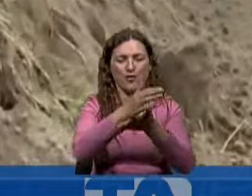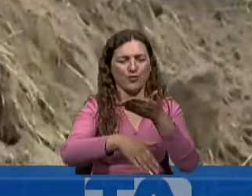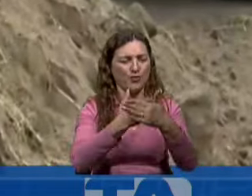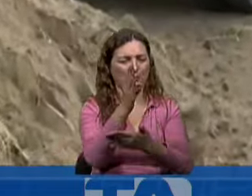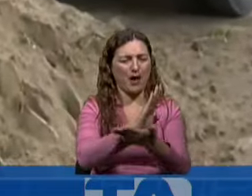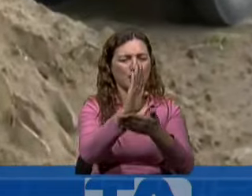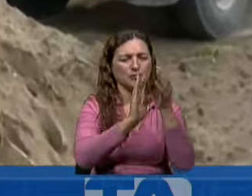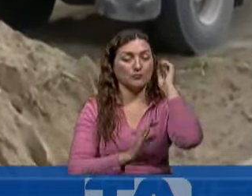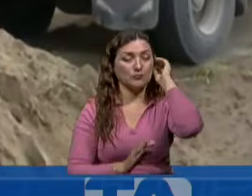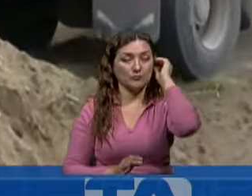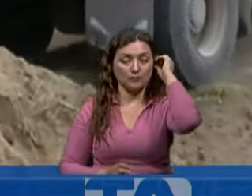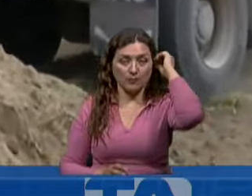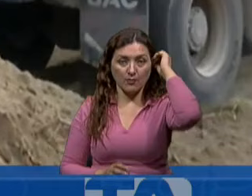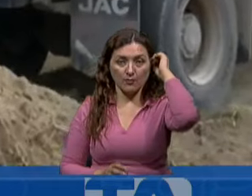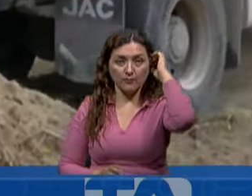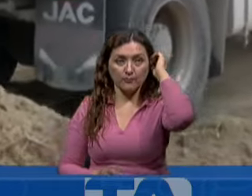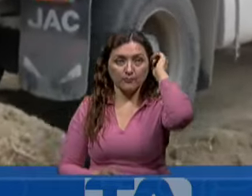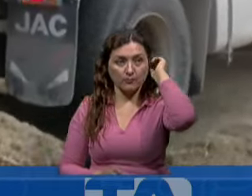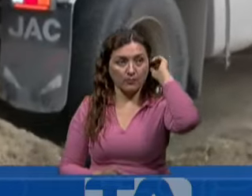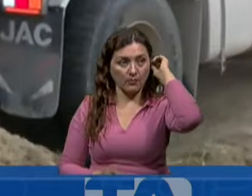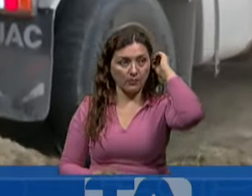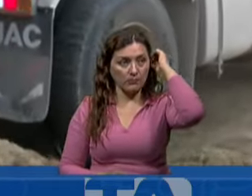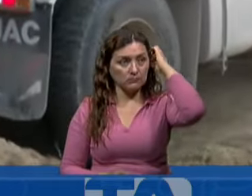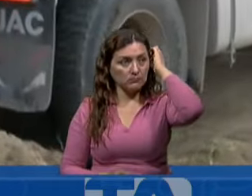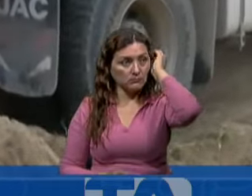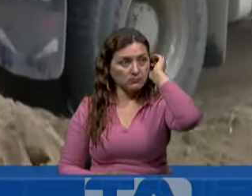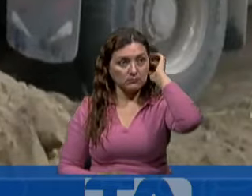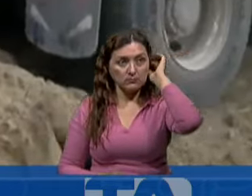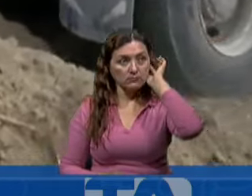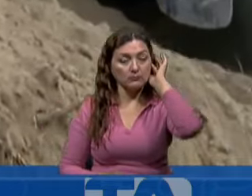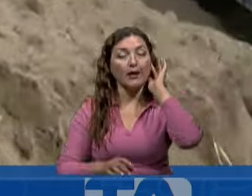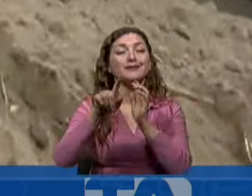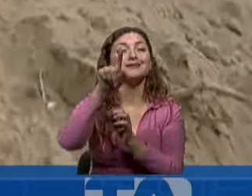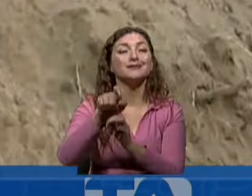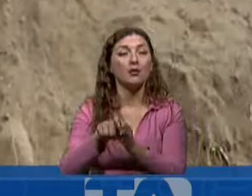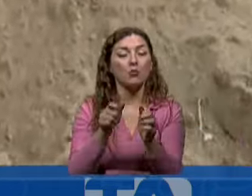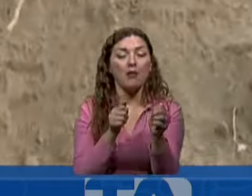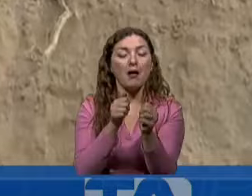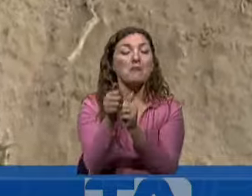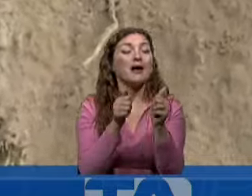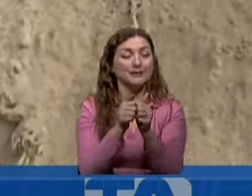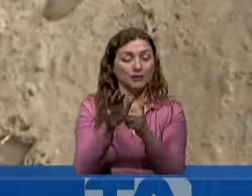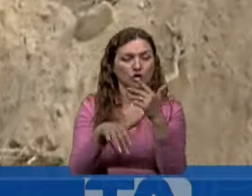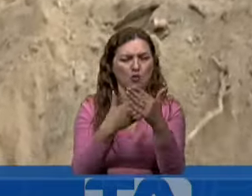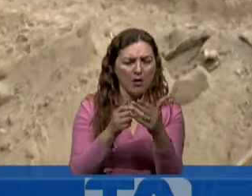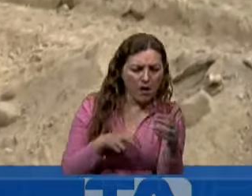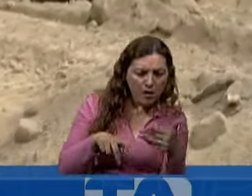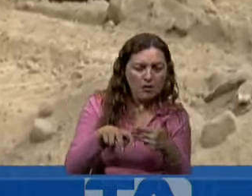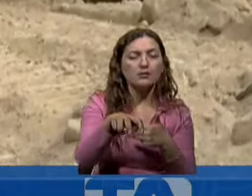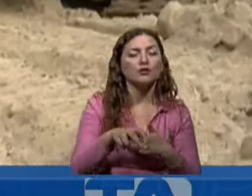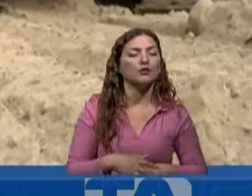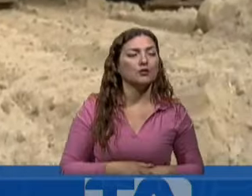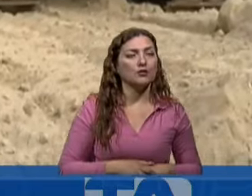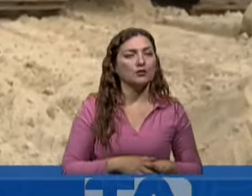ustedes. Nosotros necesitamos, ver así para cruzar de un momento a otro. Señor, buenos días. Ok, mi